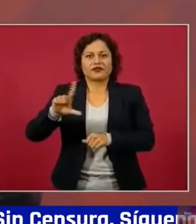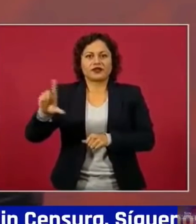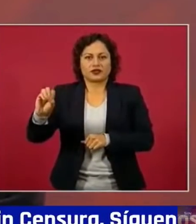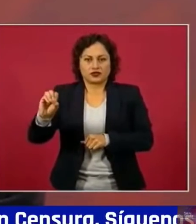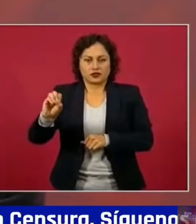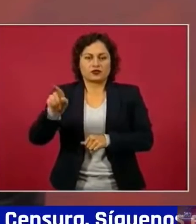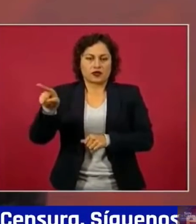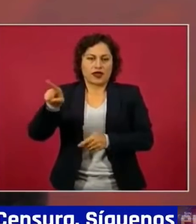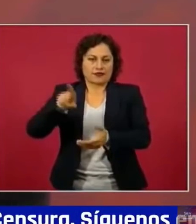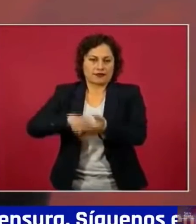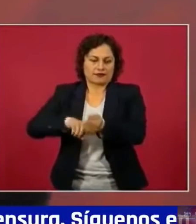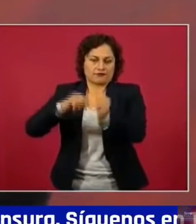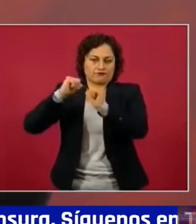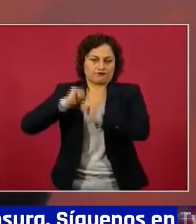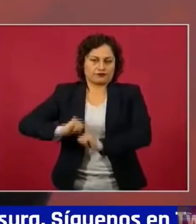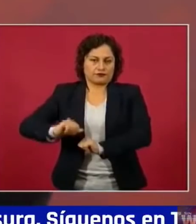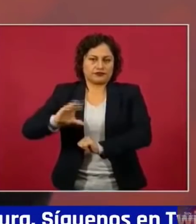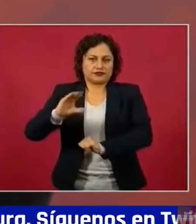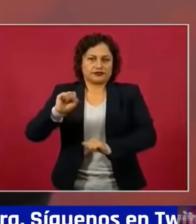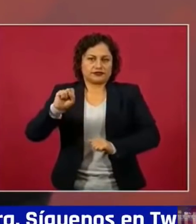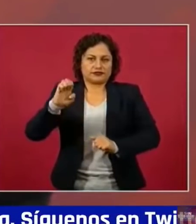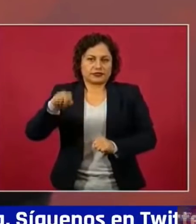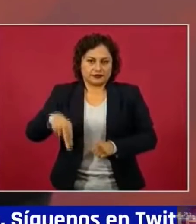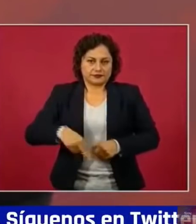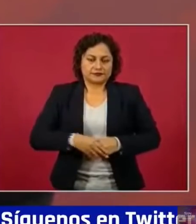en el CISEN